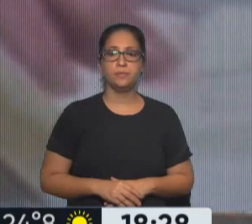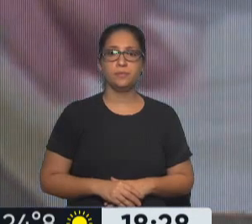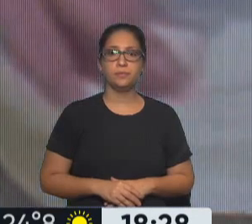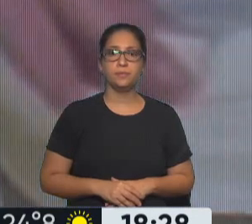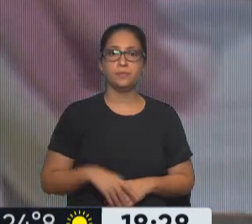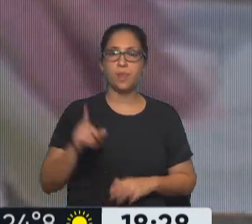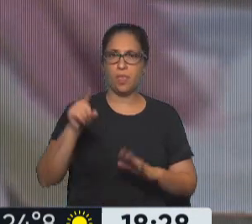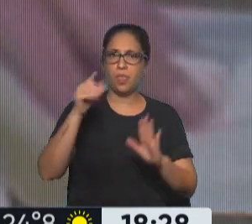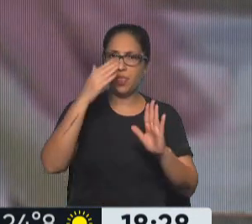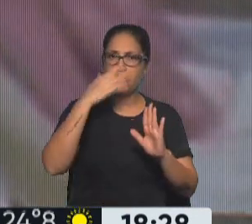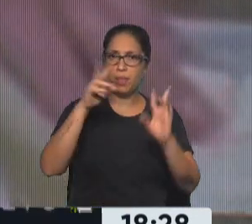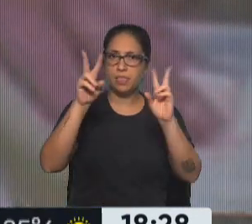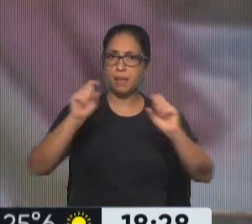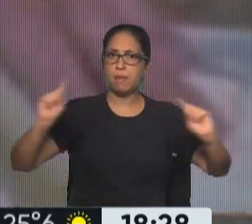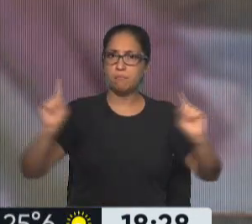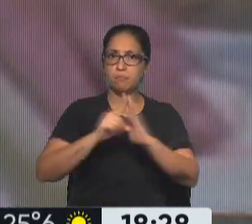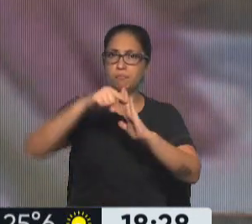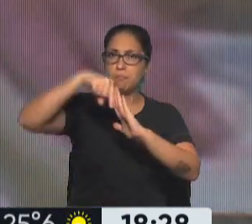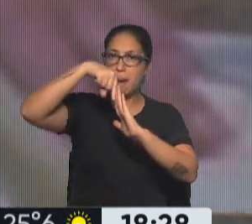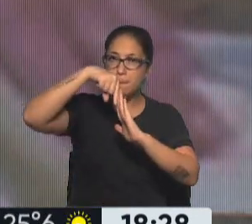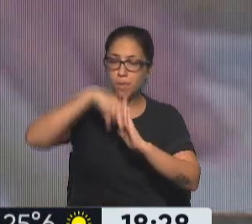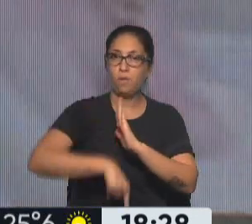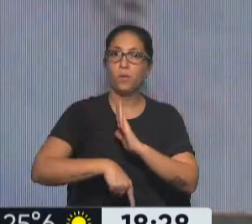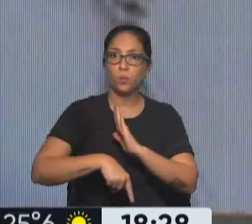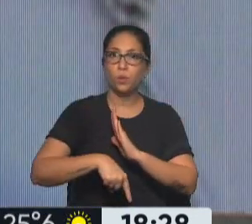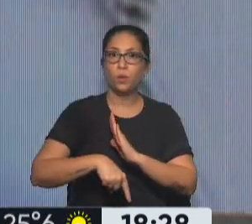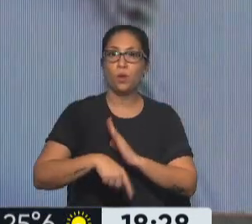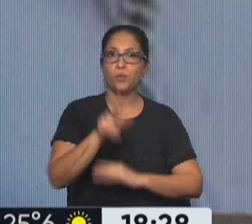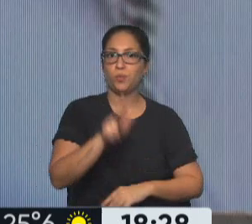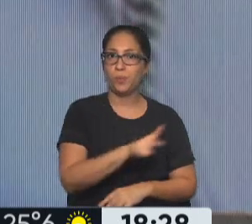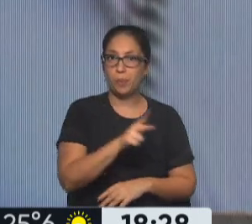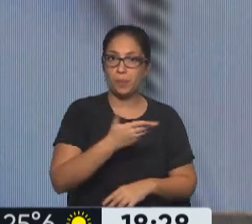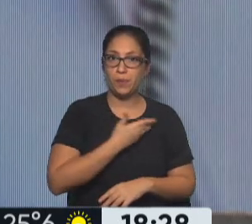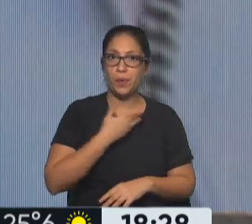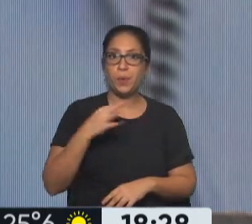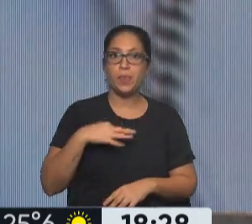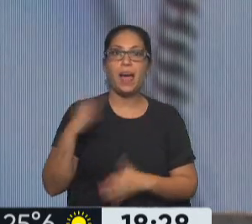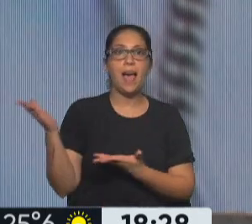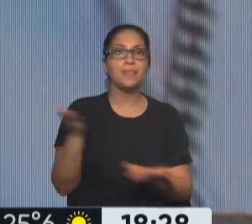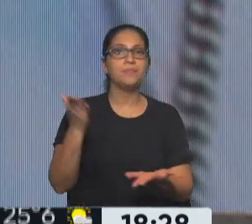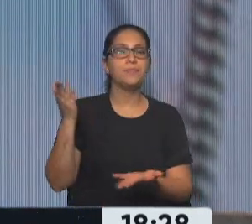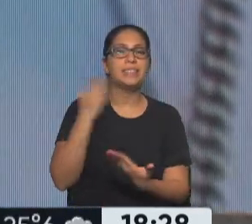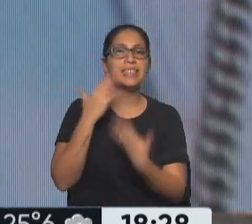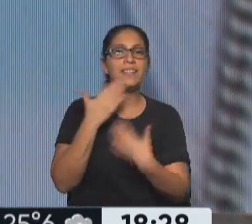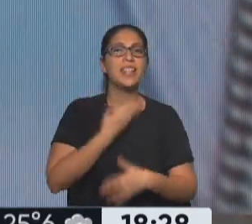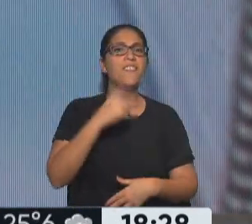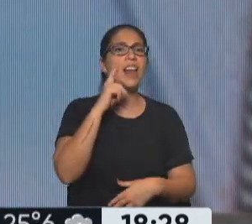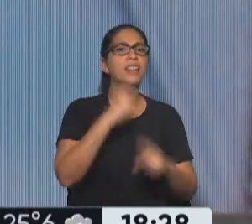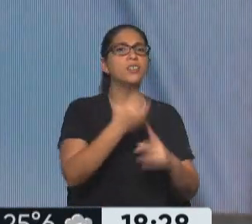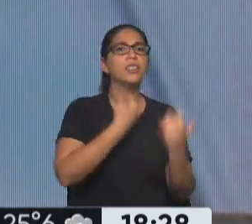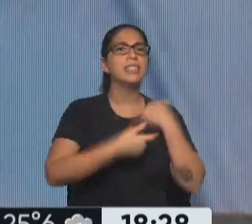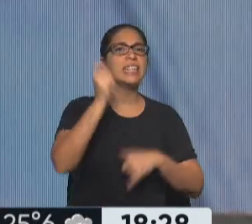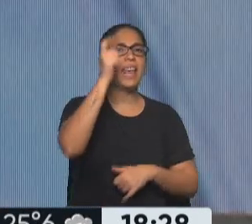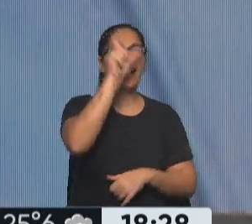Vamos a profundizar este informe, lo que recién contábamos del Papa Francisco, con la siguiente entrevista. Félix Taylor, a ver la ficha.